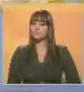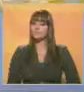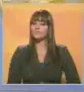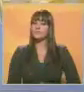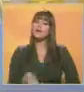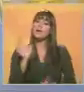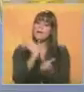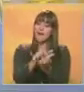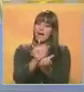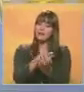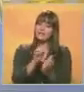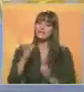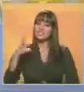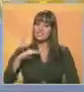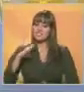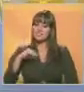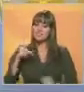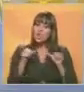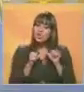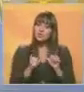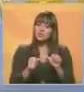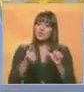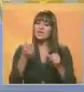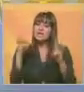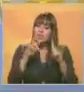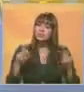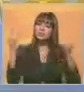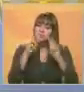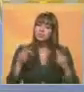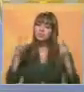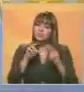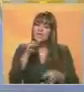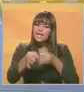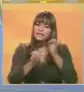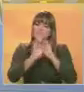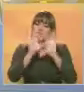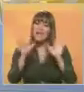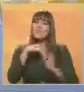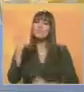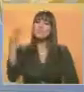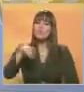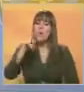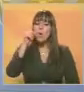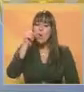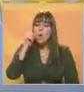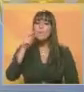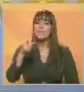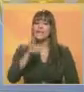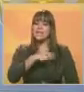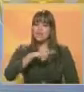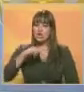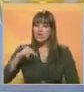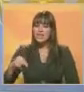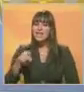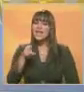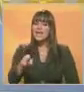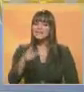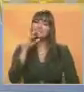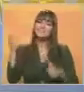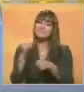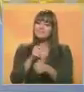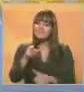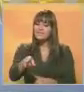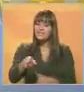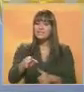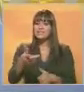En el estado de Nueva Esparta, el CICPC continúa con las investigaciones para aclarar la muerte de un hombre de nacionalidad indonesia, cuyo cadáver fue localizado